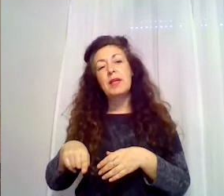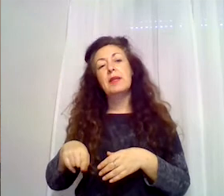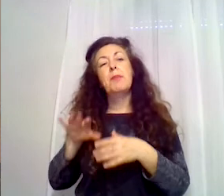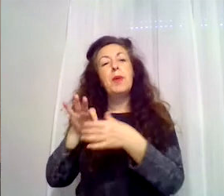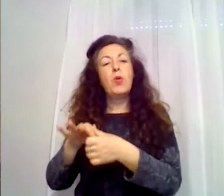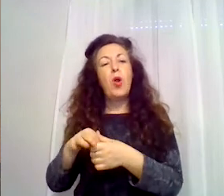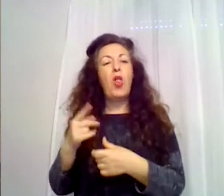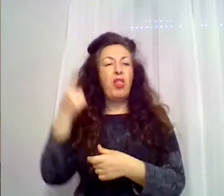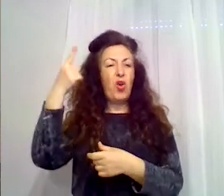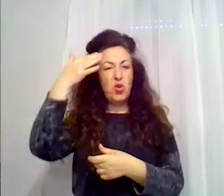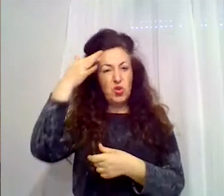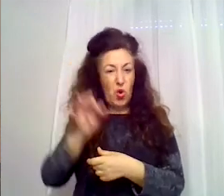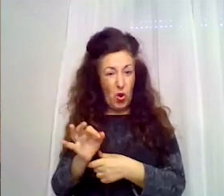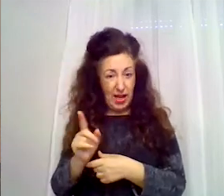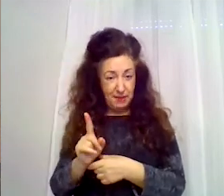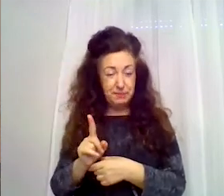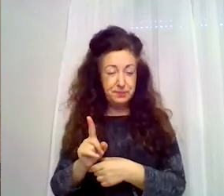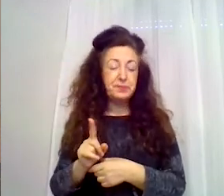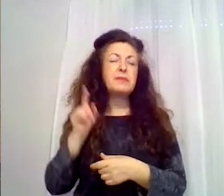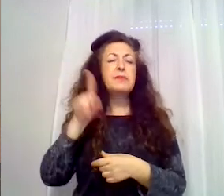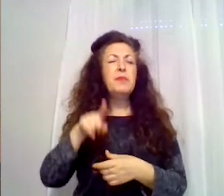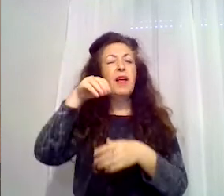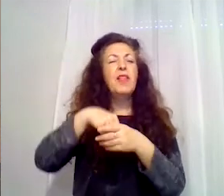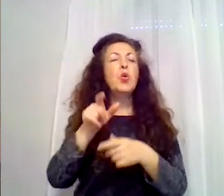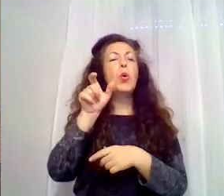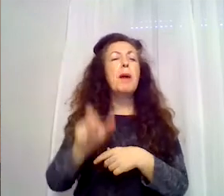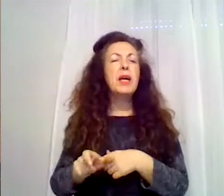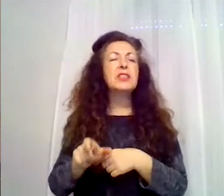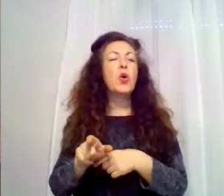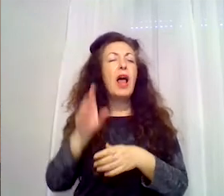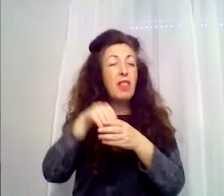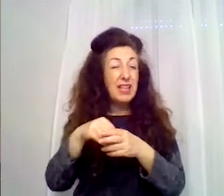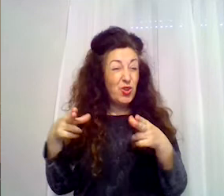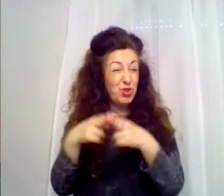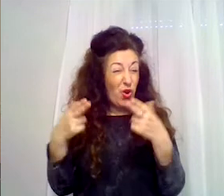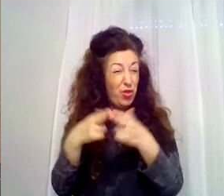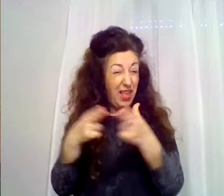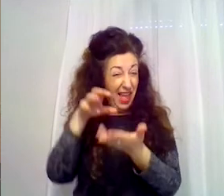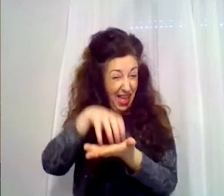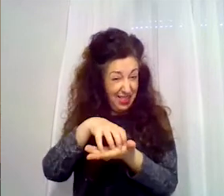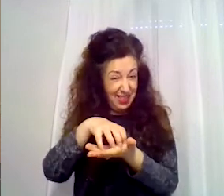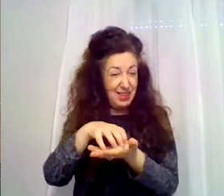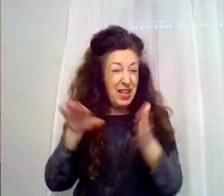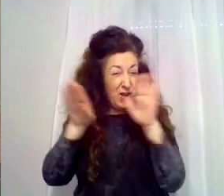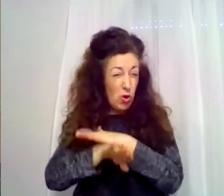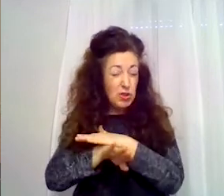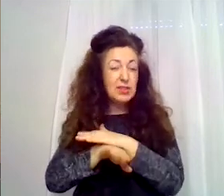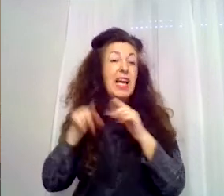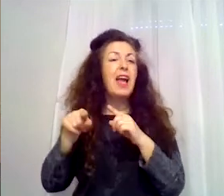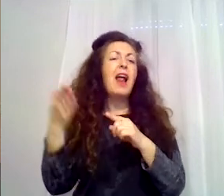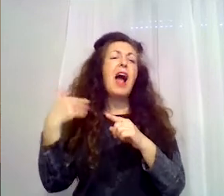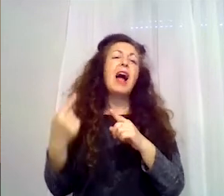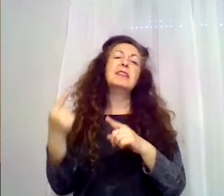libertad, evidentemente, pero primero de liberto, es decir, del esclavo que ha sido liberado. Por tanto, se entendería que